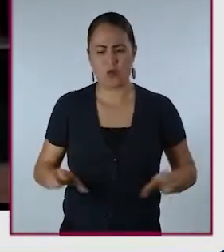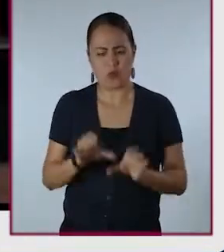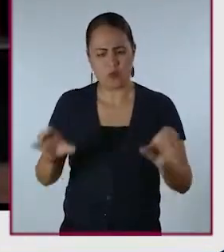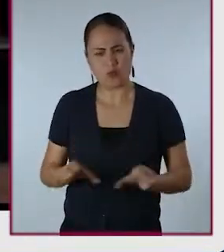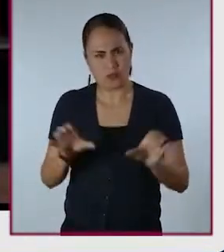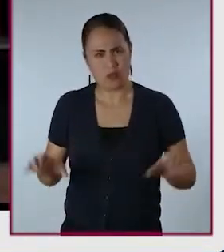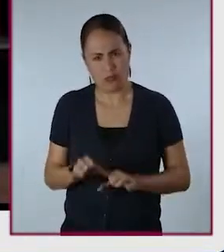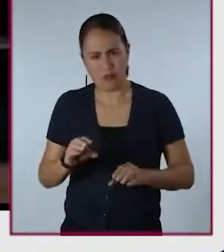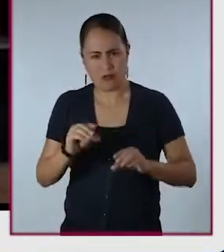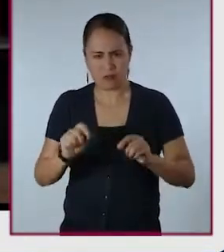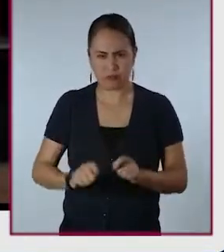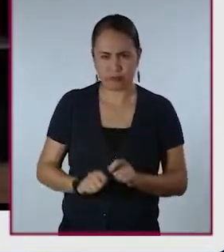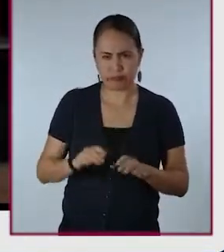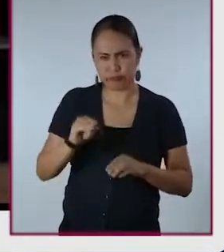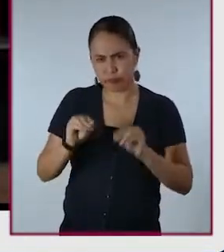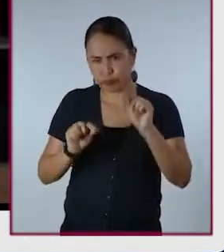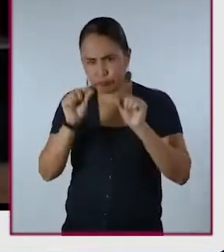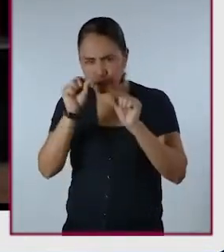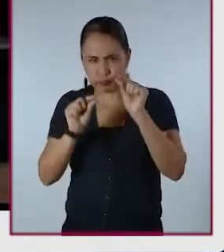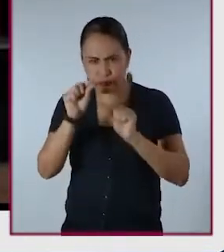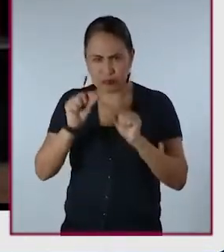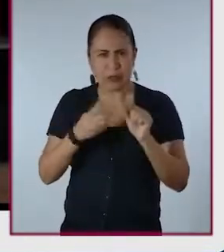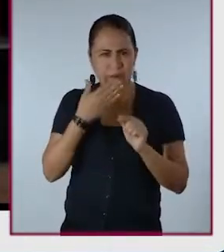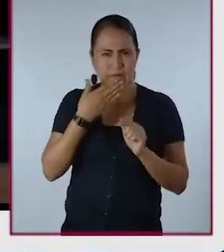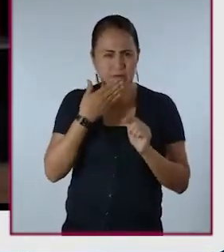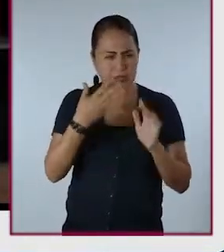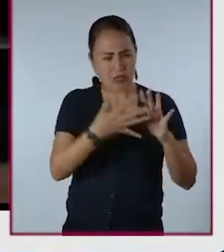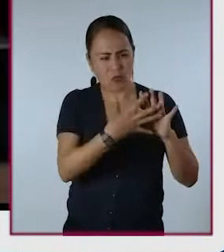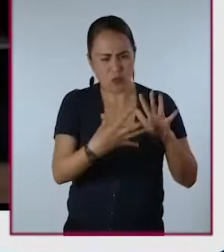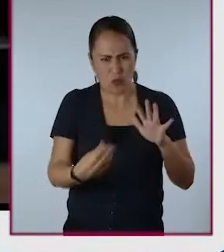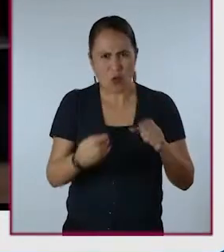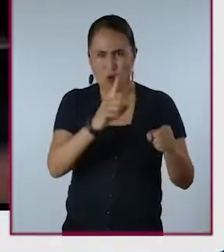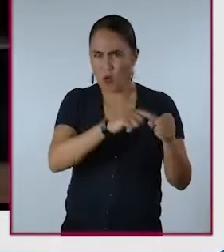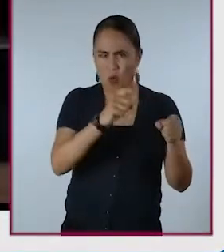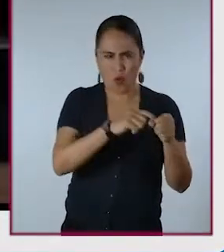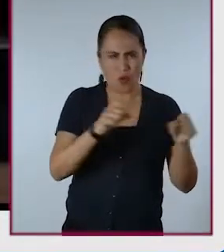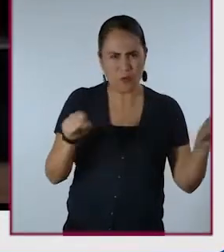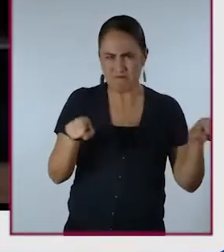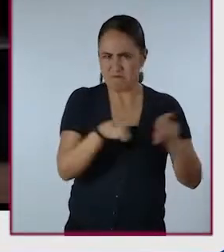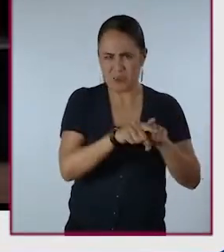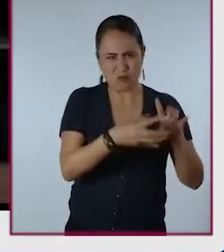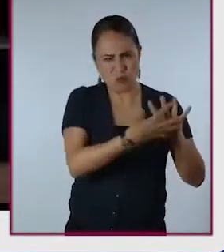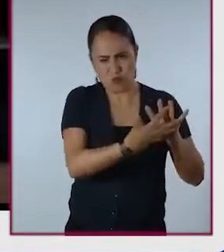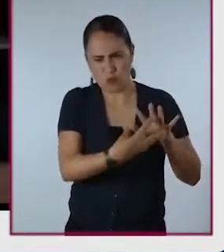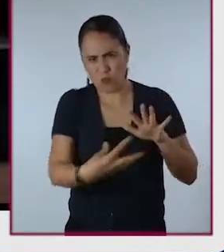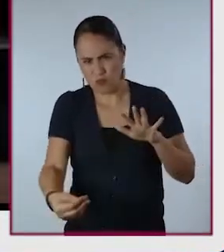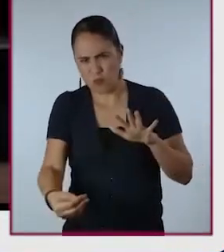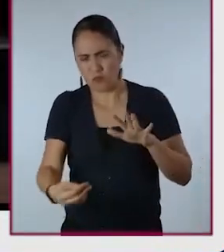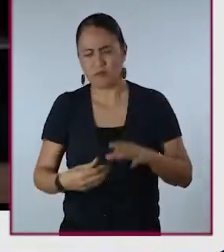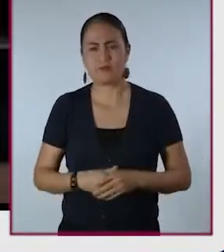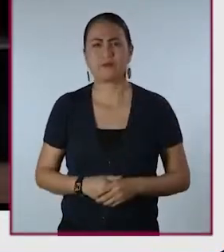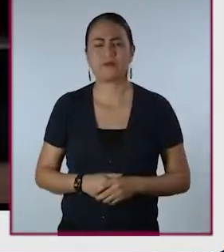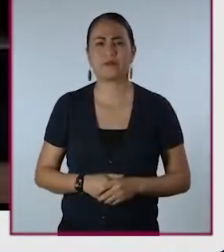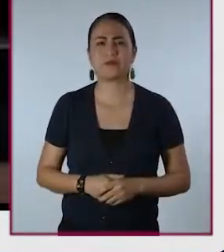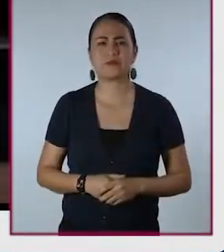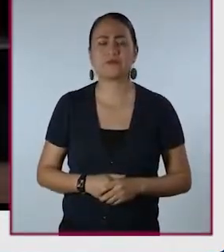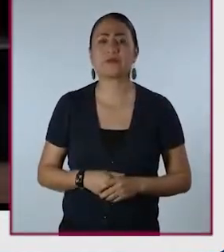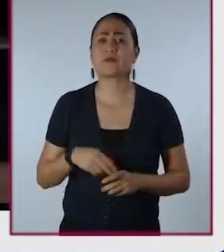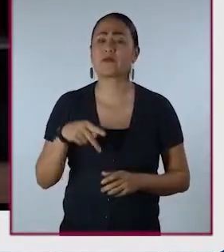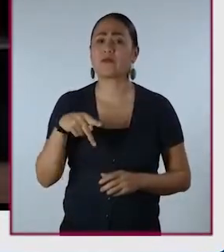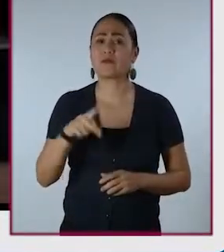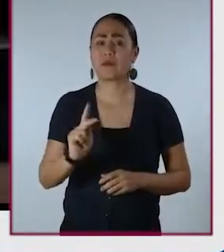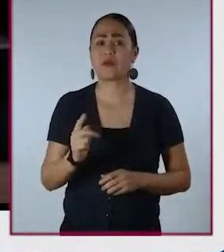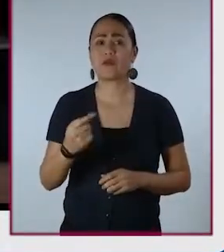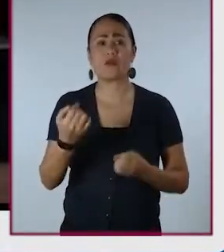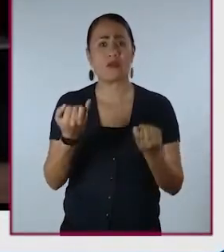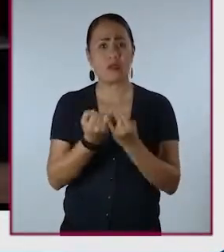monitor, que esté perfectamente replicando los colores y tener patrones de color, pero lo más importante es que tú